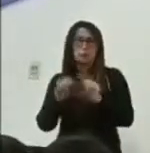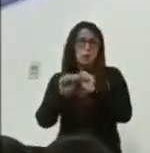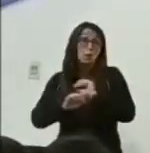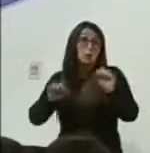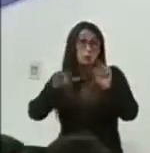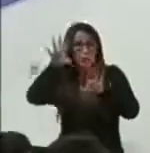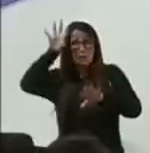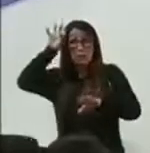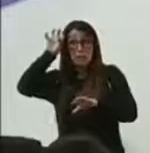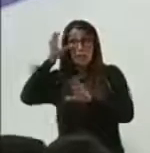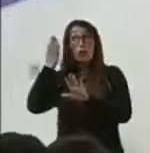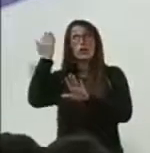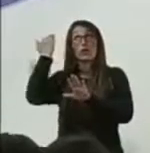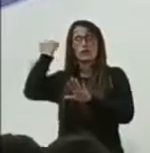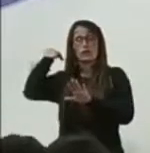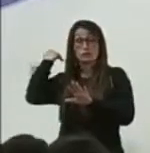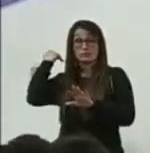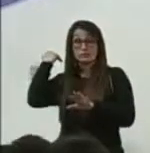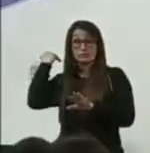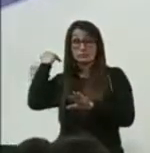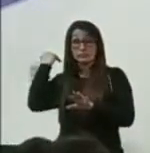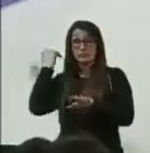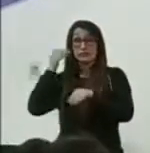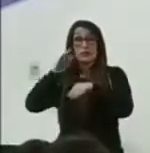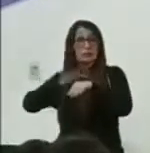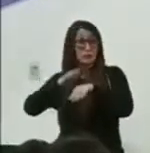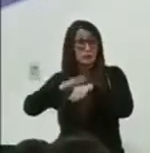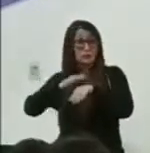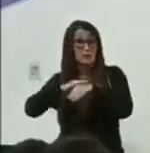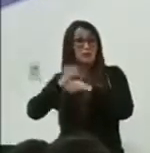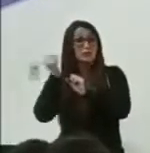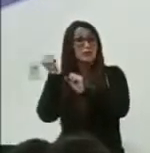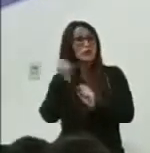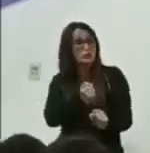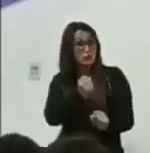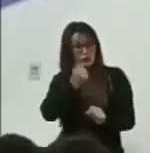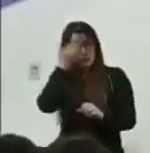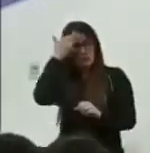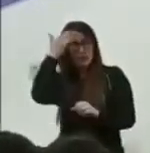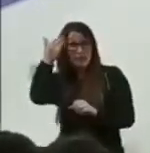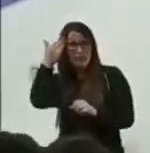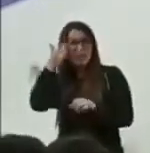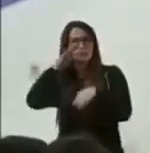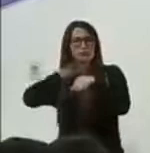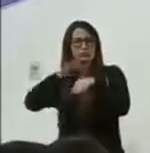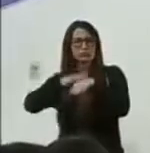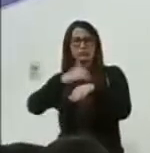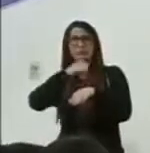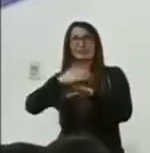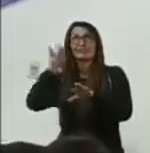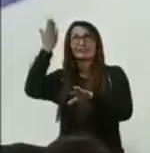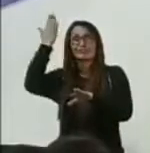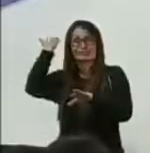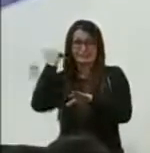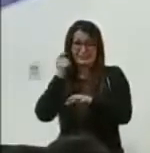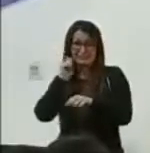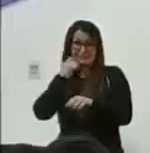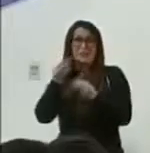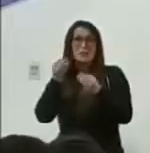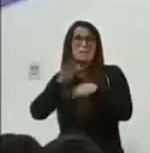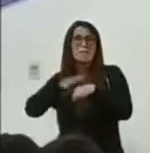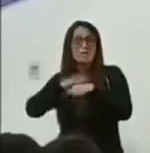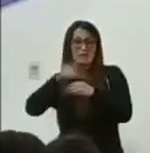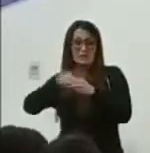Podemos hacer memoria, ¿no? En el momento que se fundó el Frente Amplio, aquel momento histórico en lo que fue aquella elección.